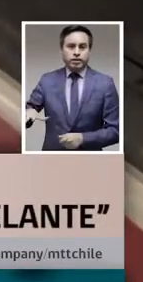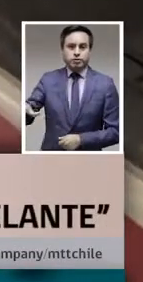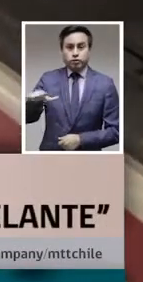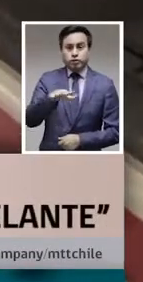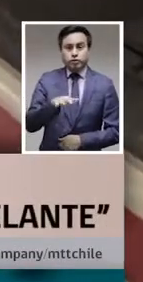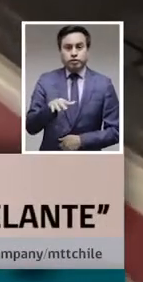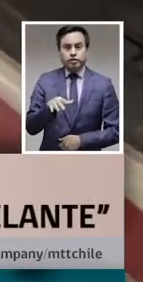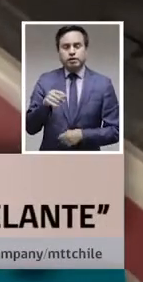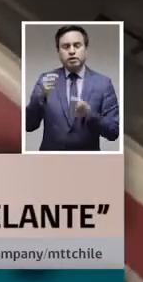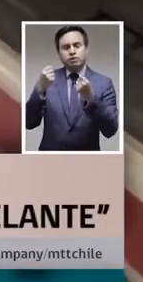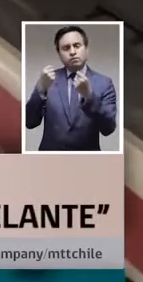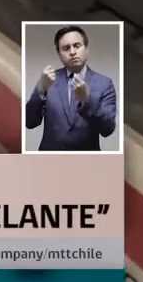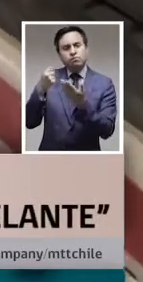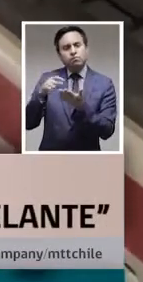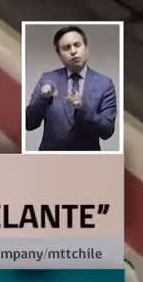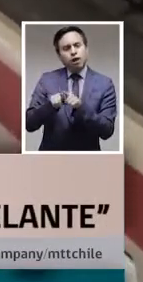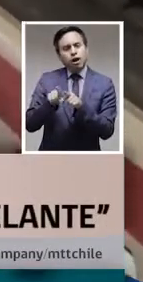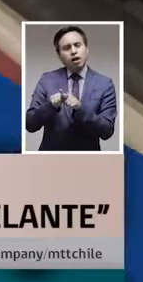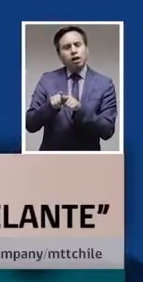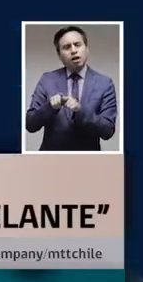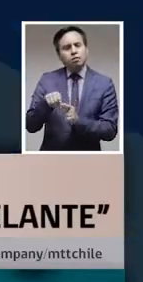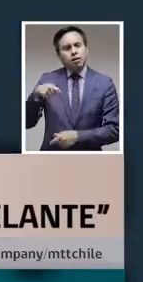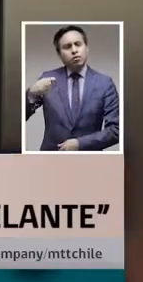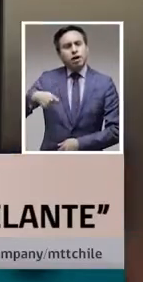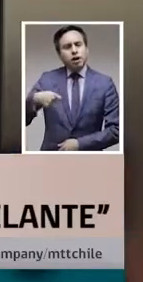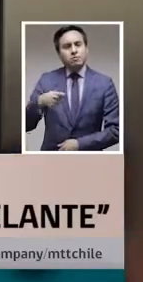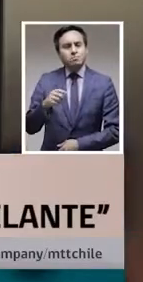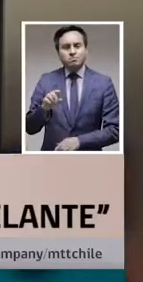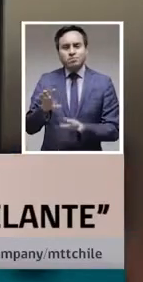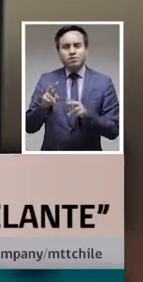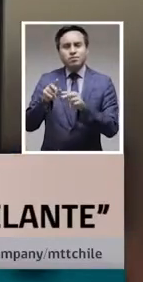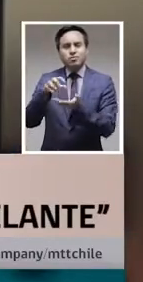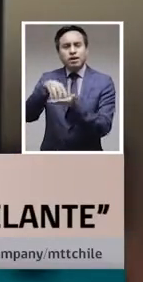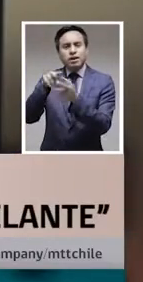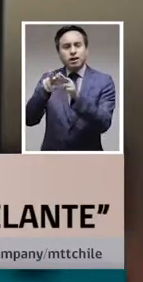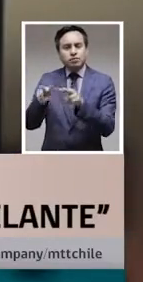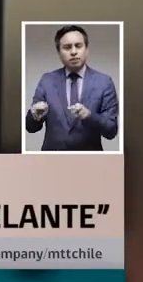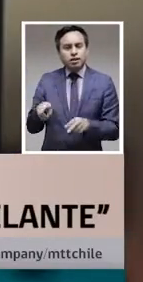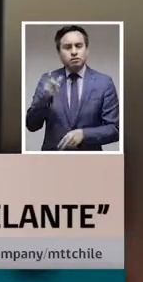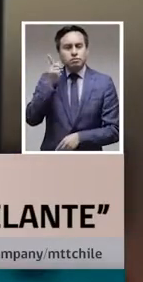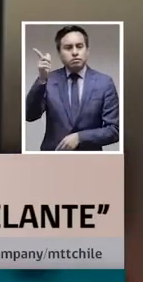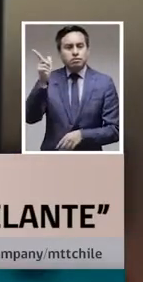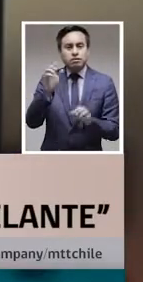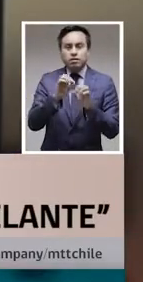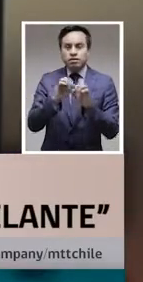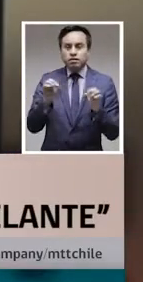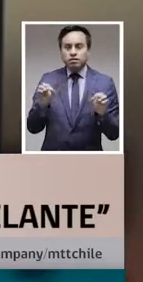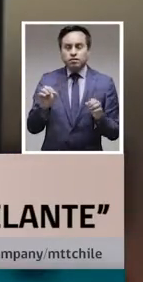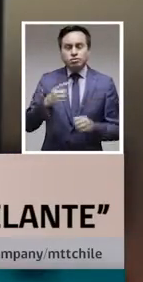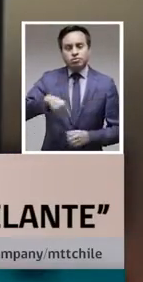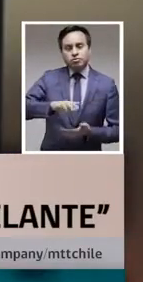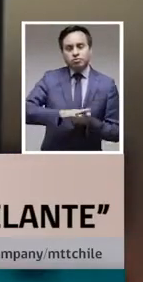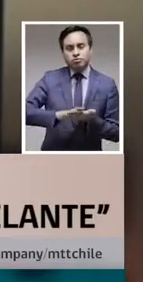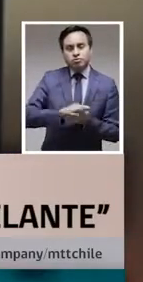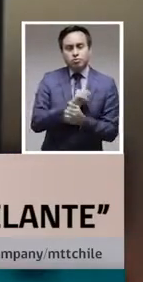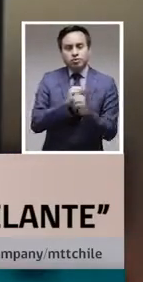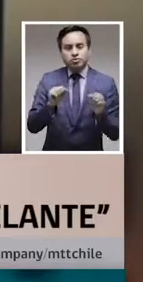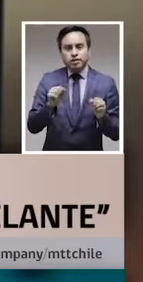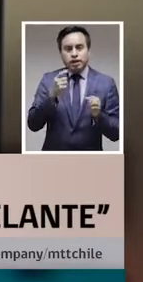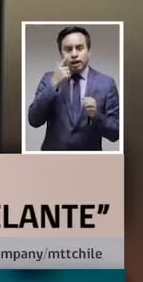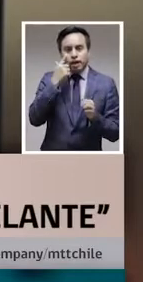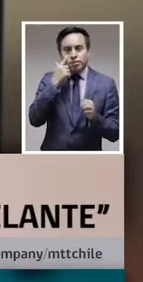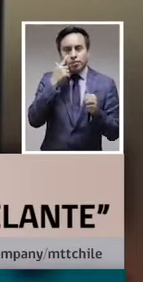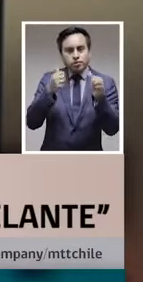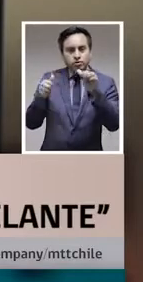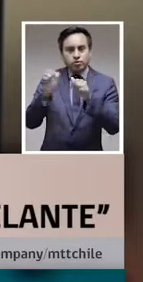la capacidad de valorar ciudades más calmadas, ciudades silenciosas. No habríamos podido hacer un